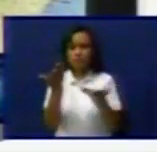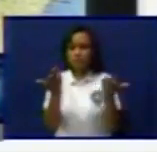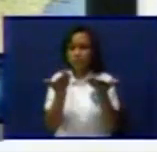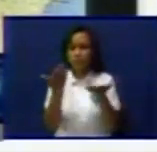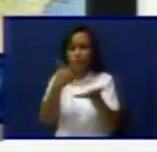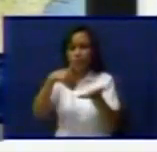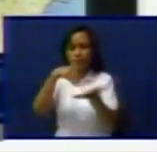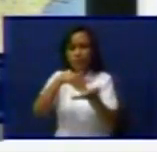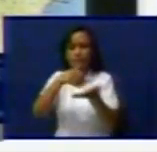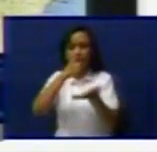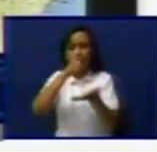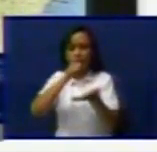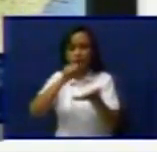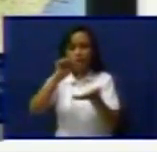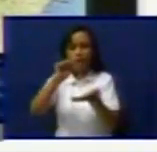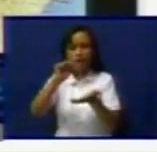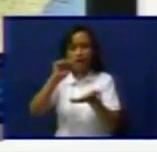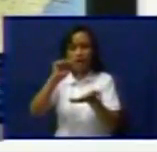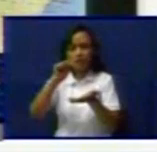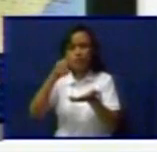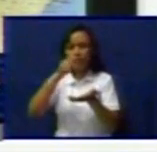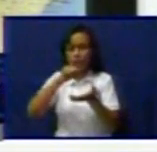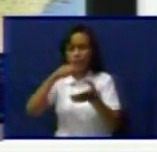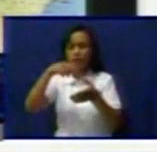de acuicultura.